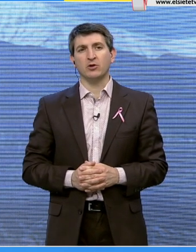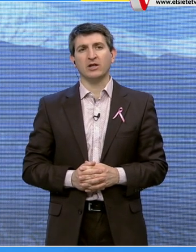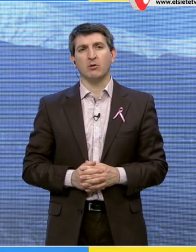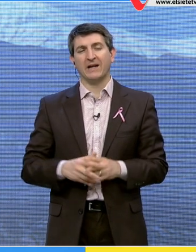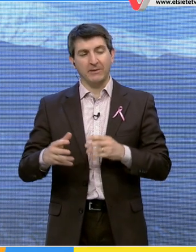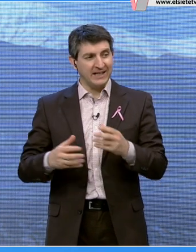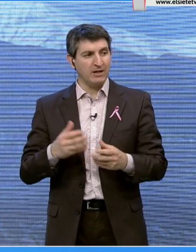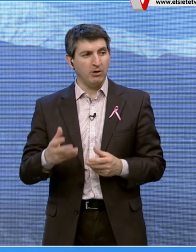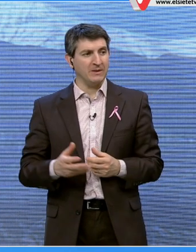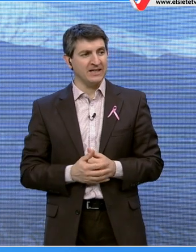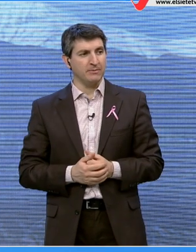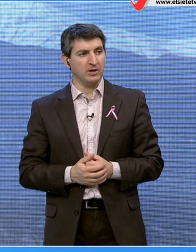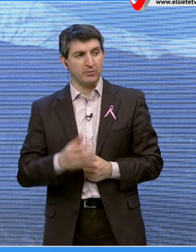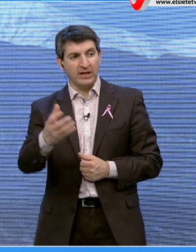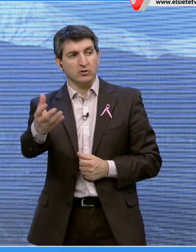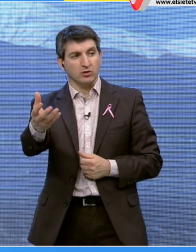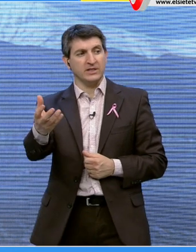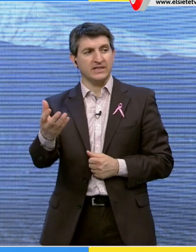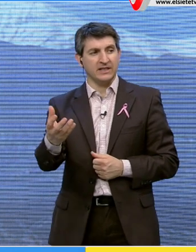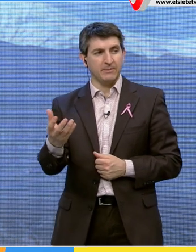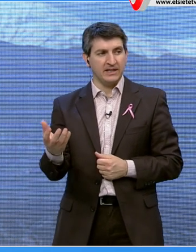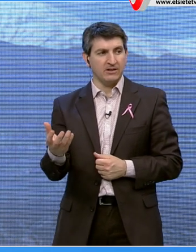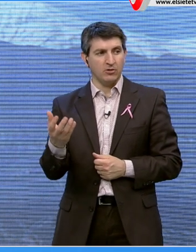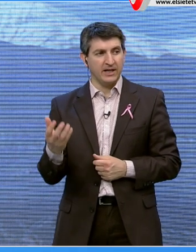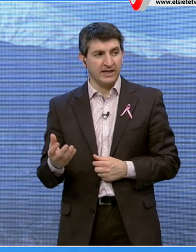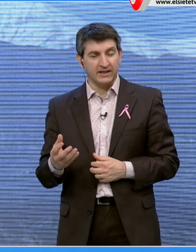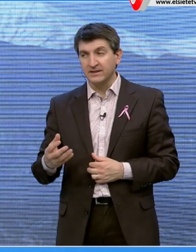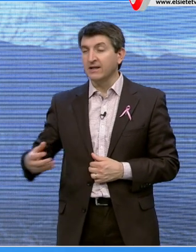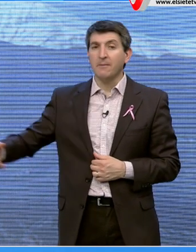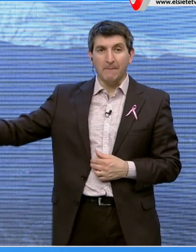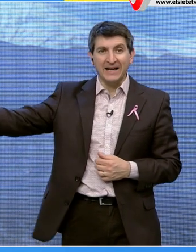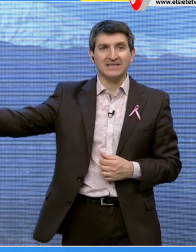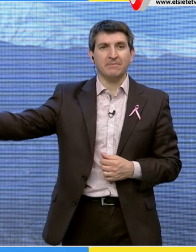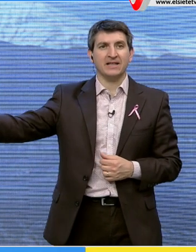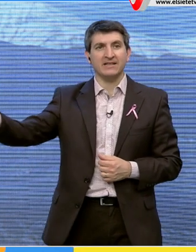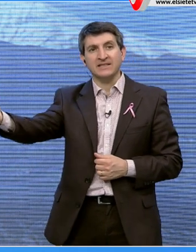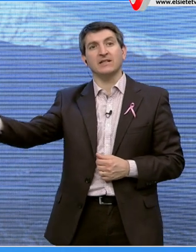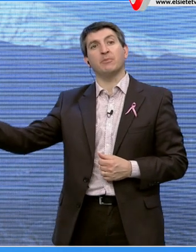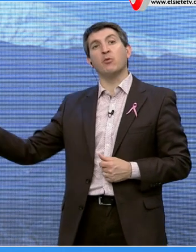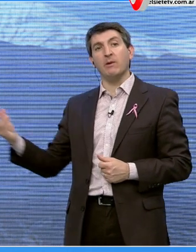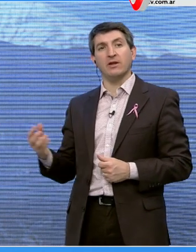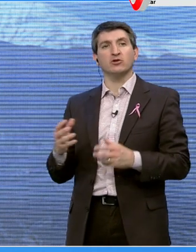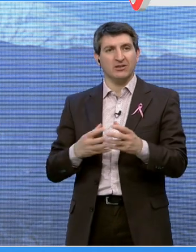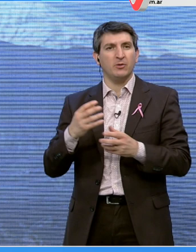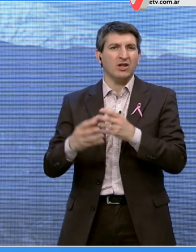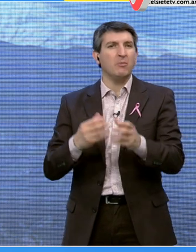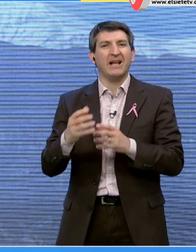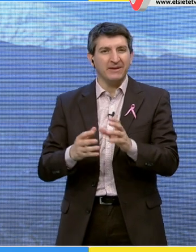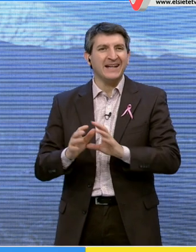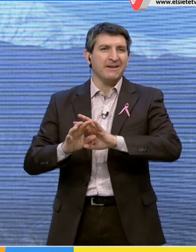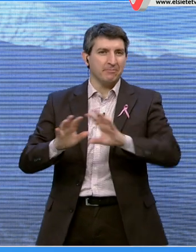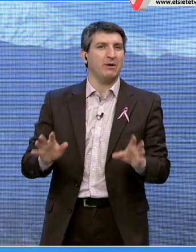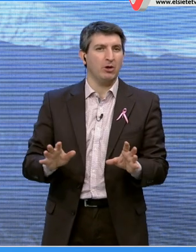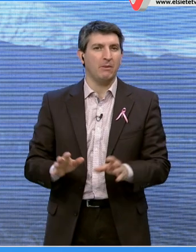nota como para evitar que vuelva a pasar porque por ahí los los hinchas de Independiente los dirigentes van a esa parte de atrás y después vuelven digo si han tomado